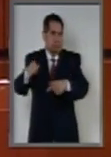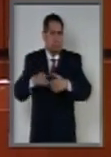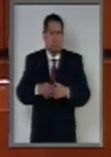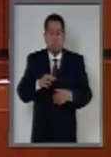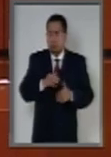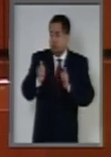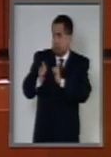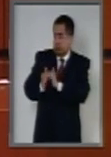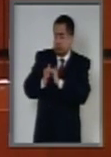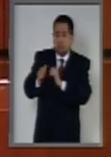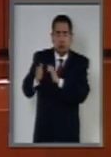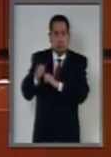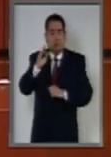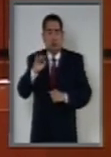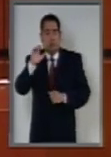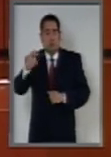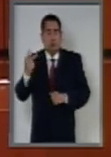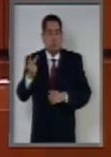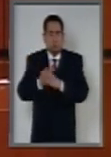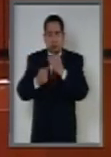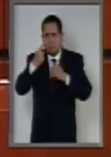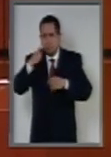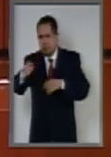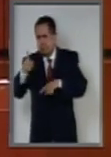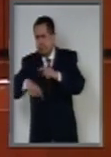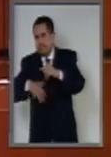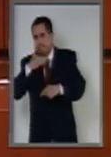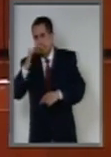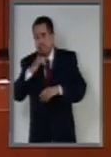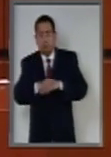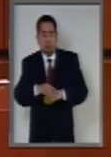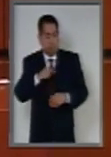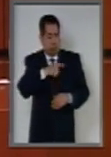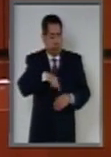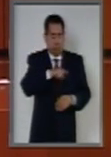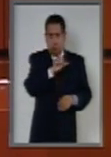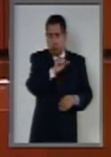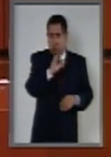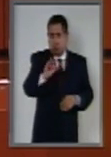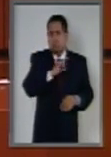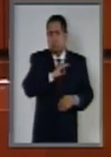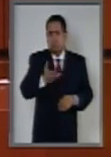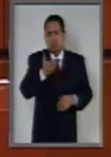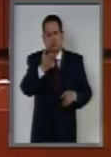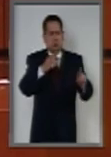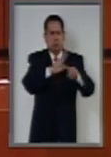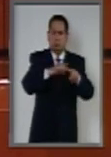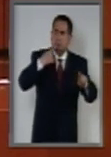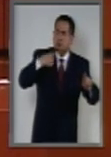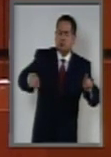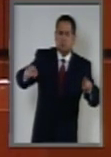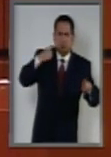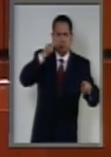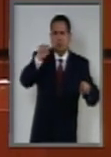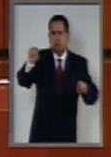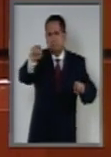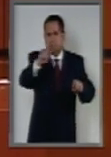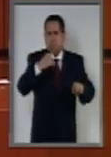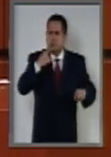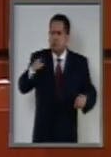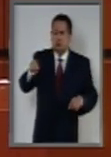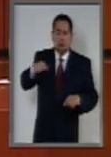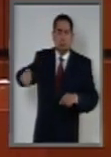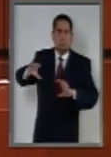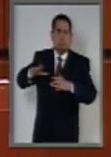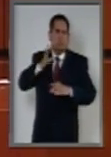en materia de combate a la corrupción y presentar denuncias de juicios políticos a la Cámara de